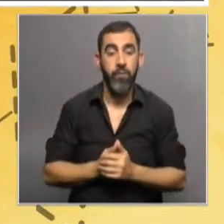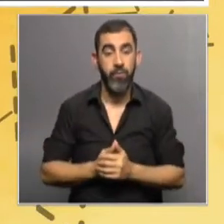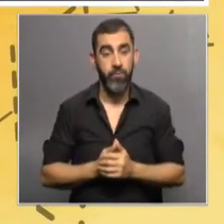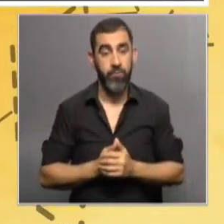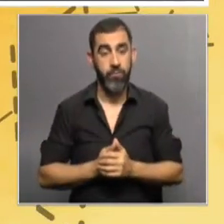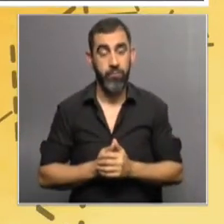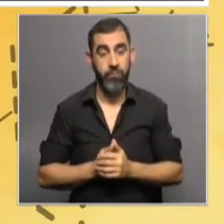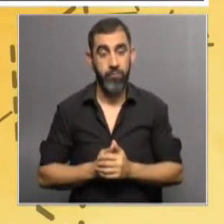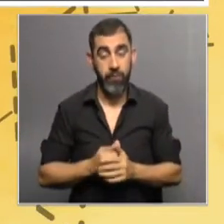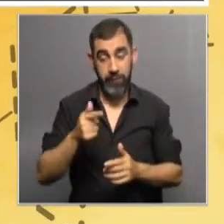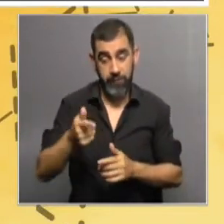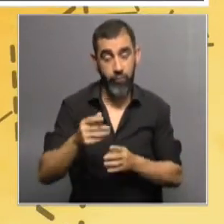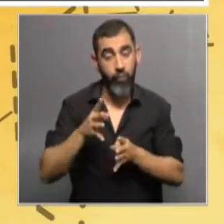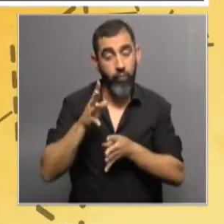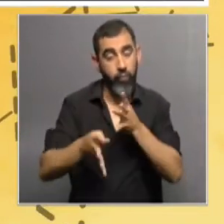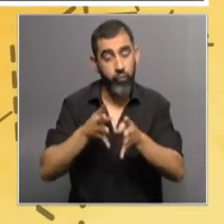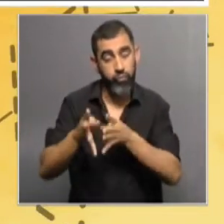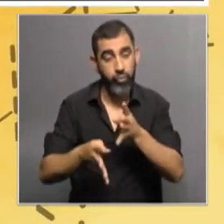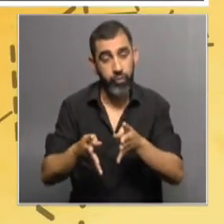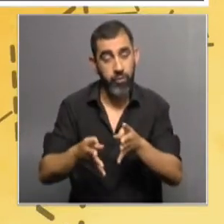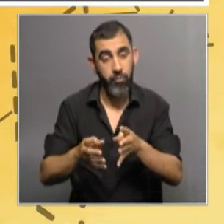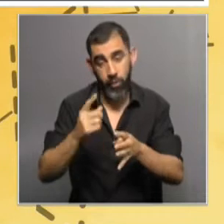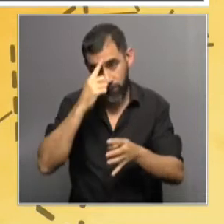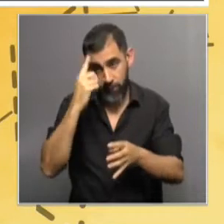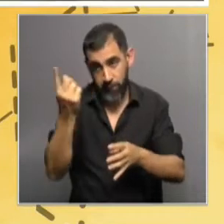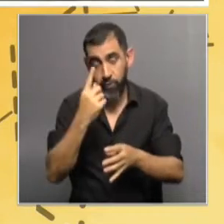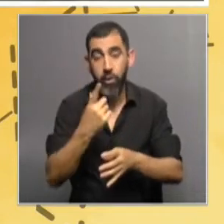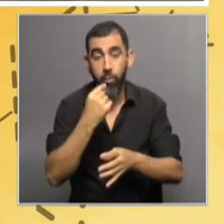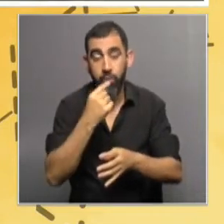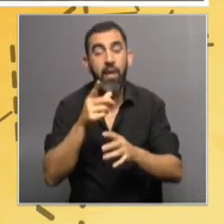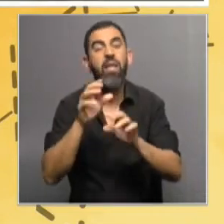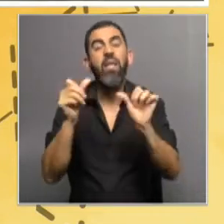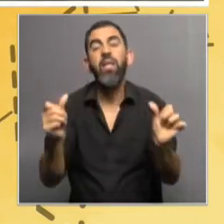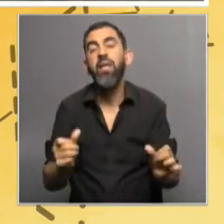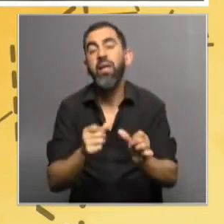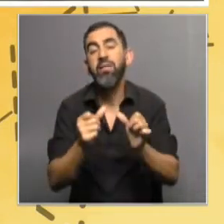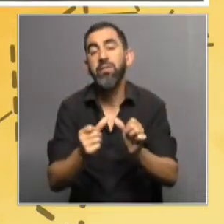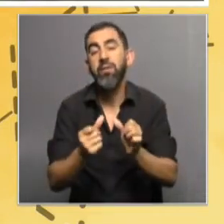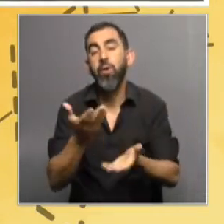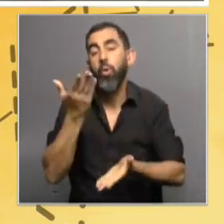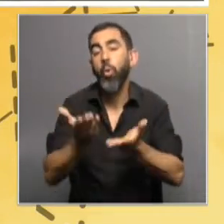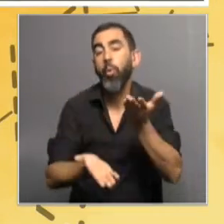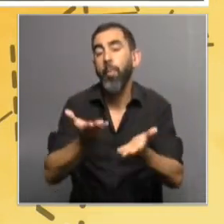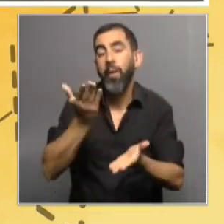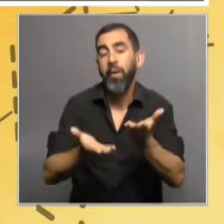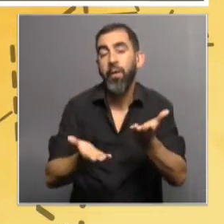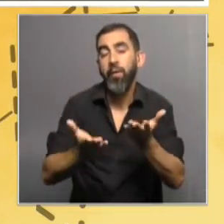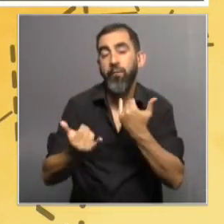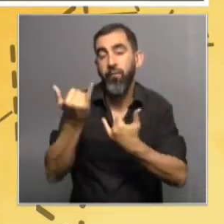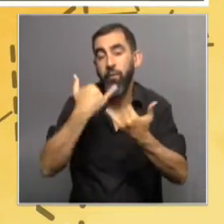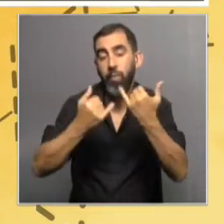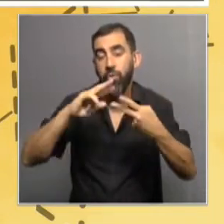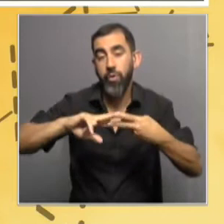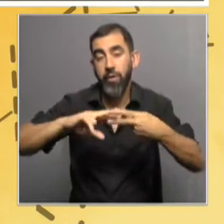banco funciona bueno a través de Interpol y bueno lo que hacen ellos es confrontar justamente la información